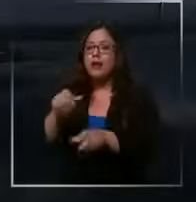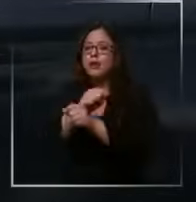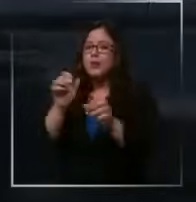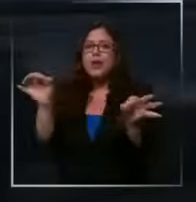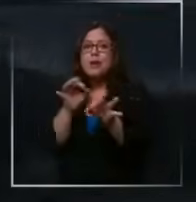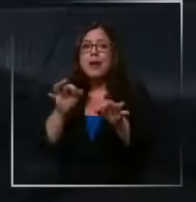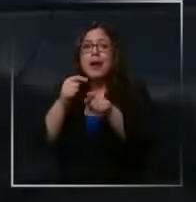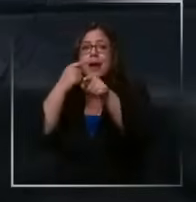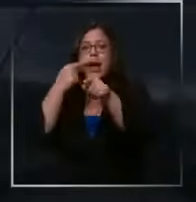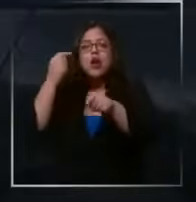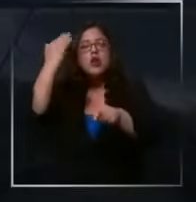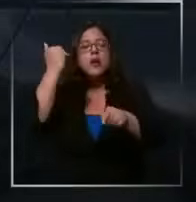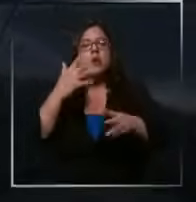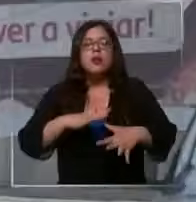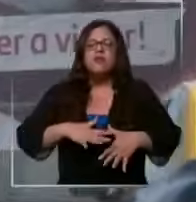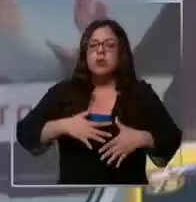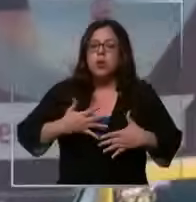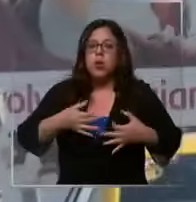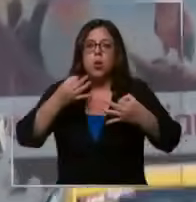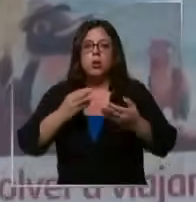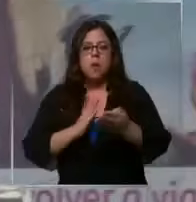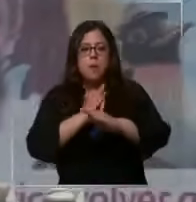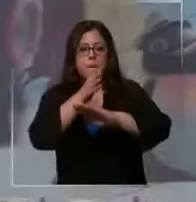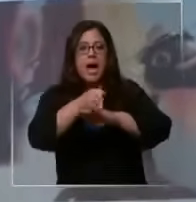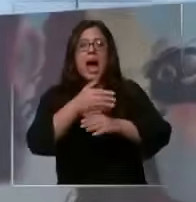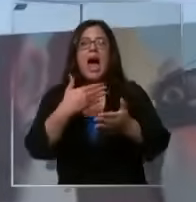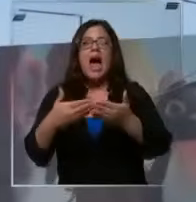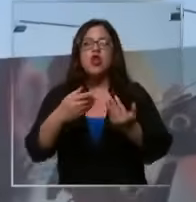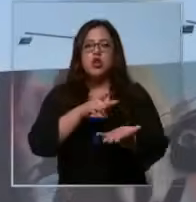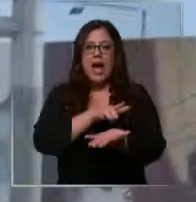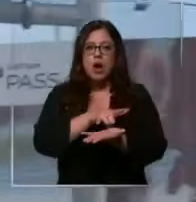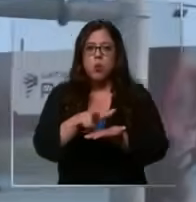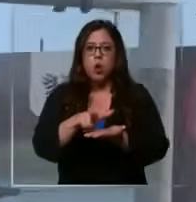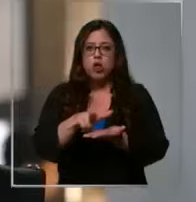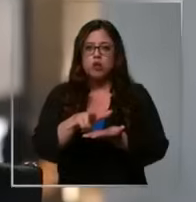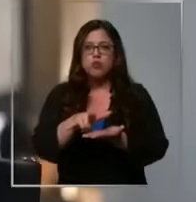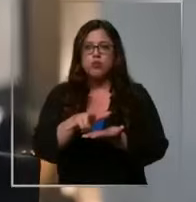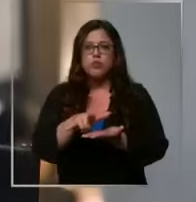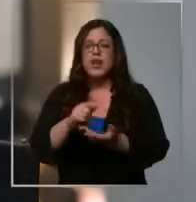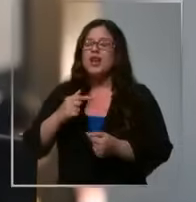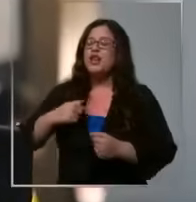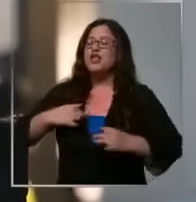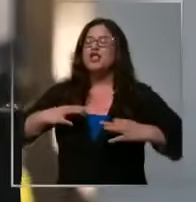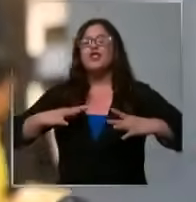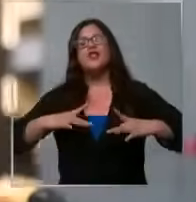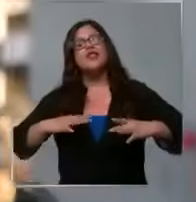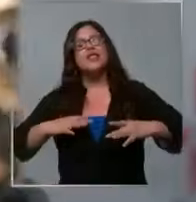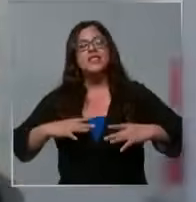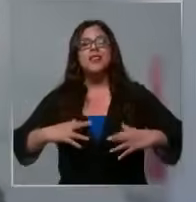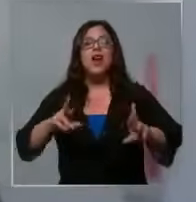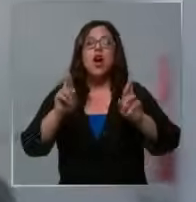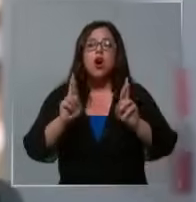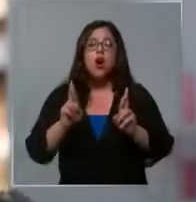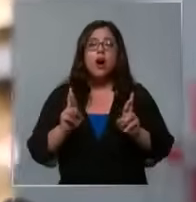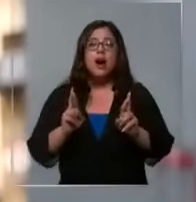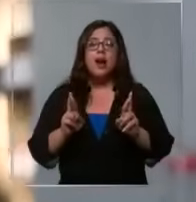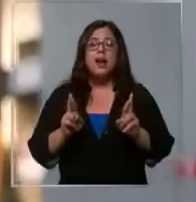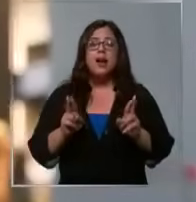Simplemente no sabe qué sentir rumbo al aeropuerto. Sí, mucha felicidad. Espero